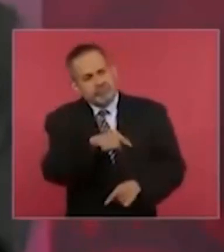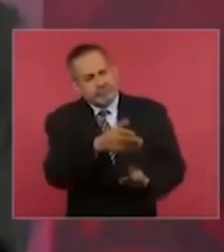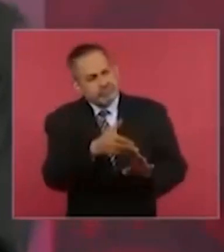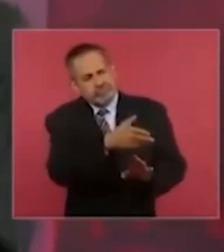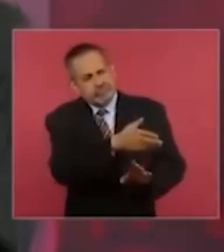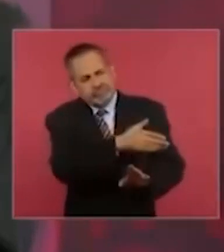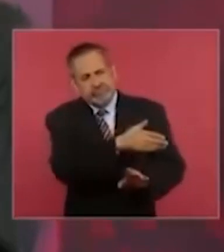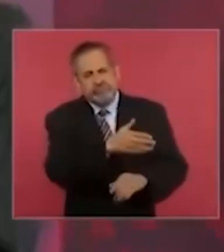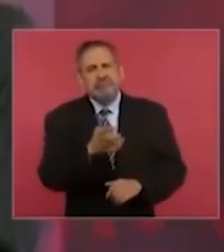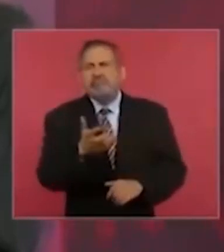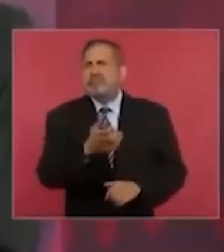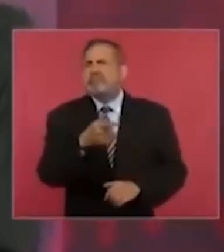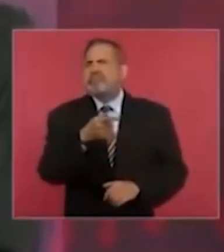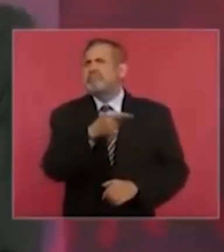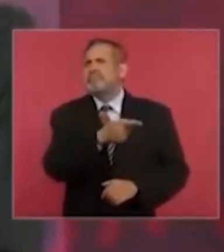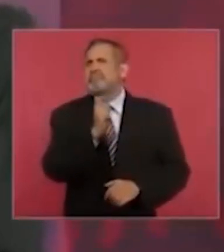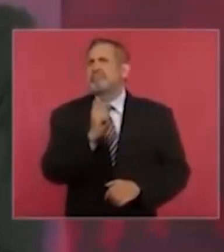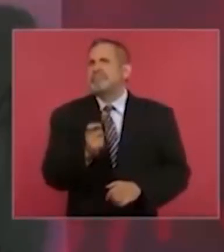¿qué